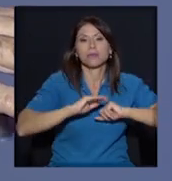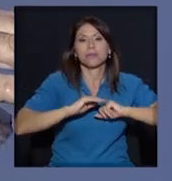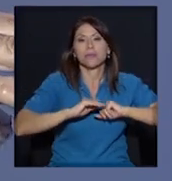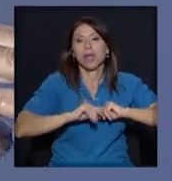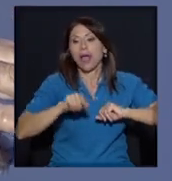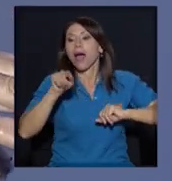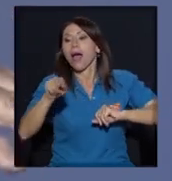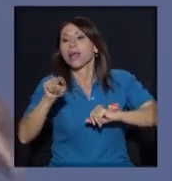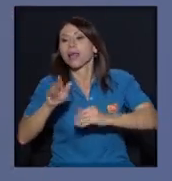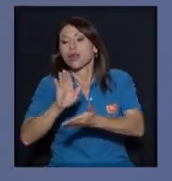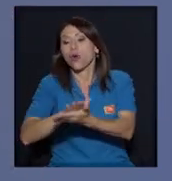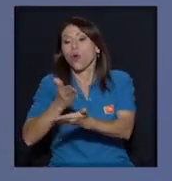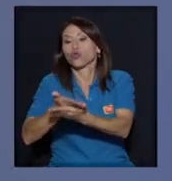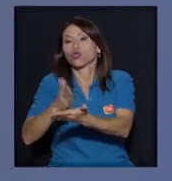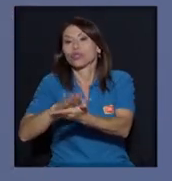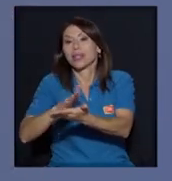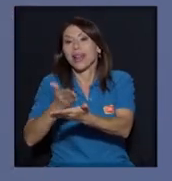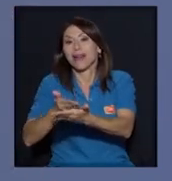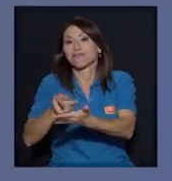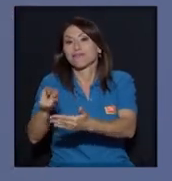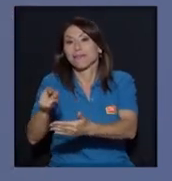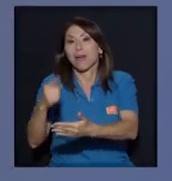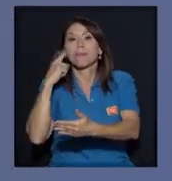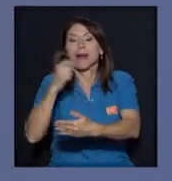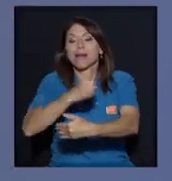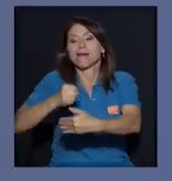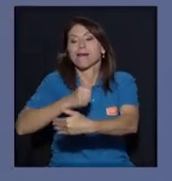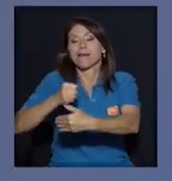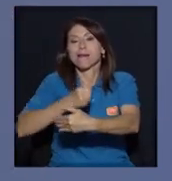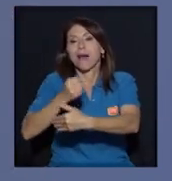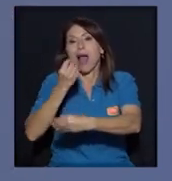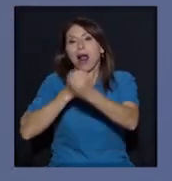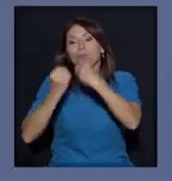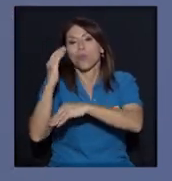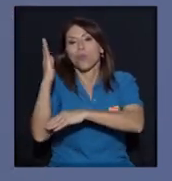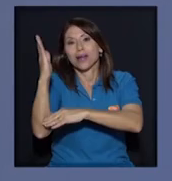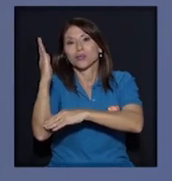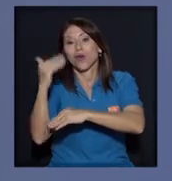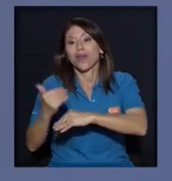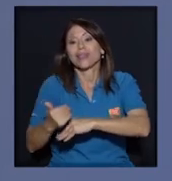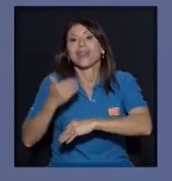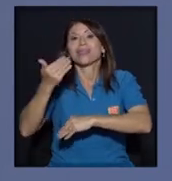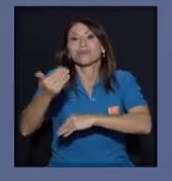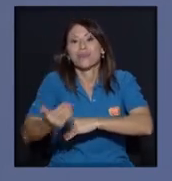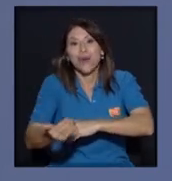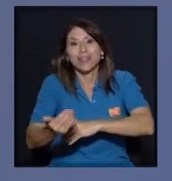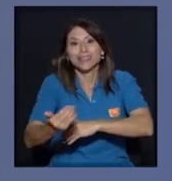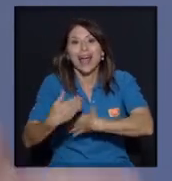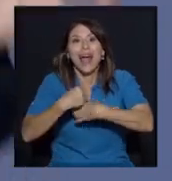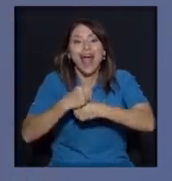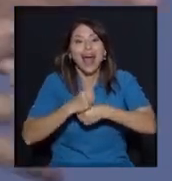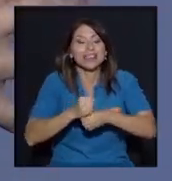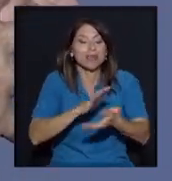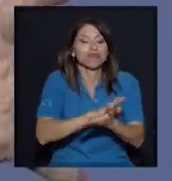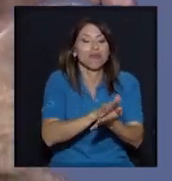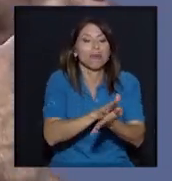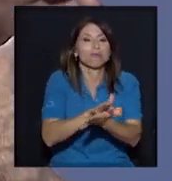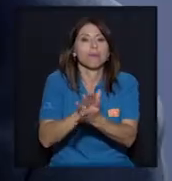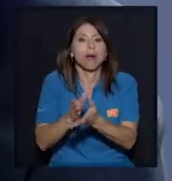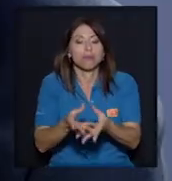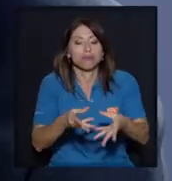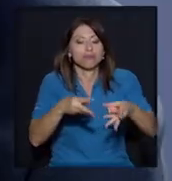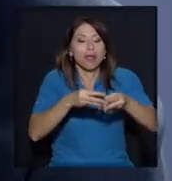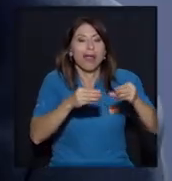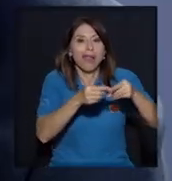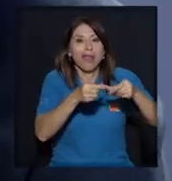el riquísimo almuerzo que hizo, la usa esa cocina para hacer empanadas que luego vende desde la ventana de su casa, esa actividad